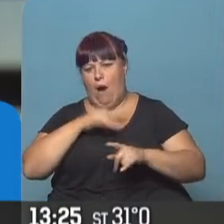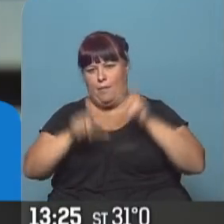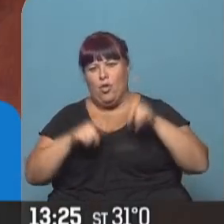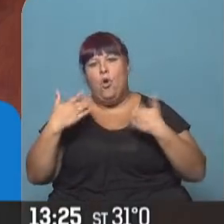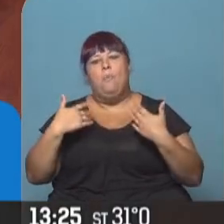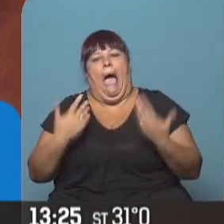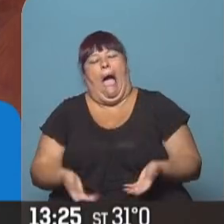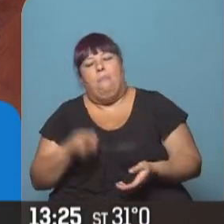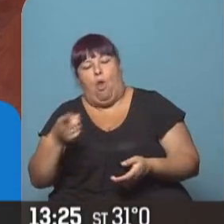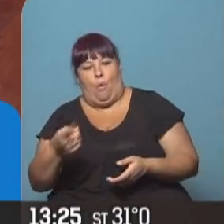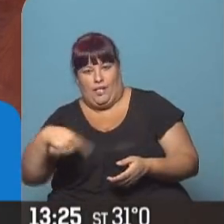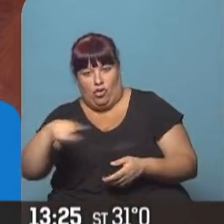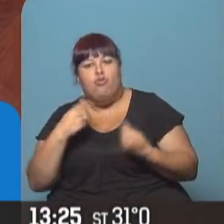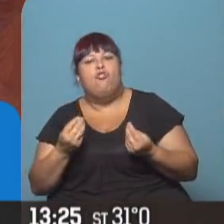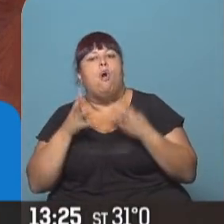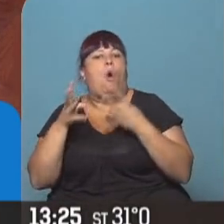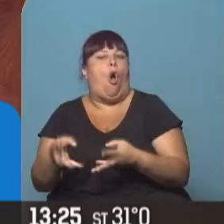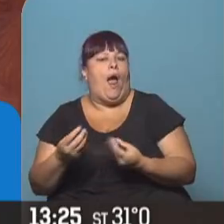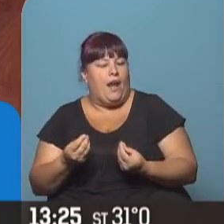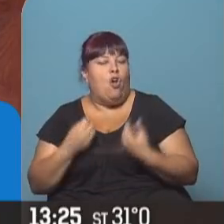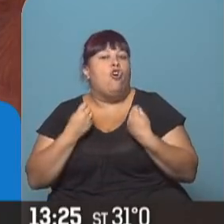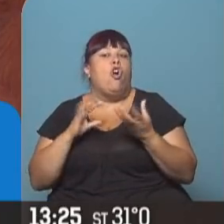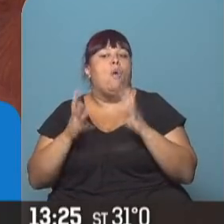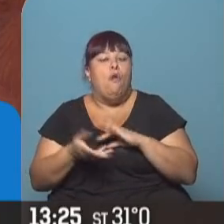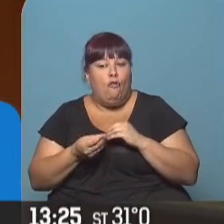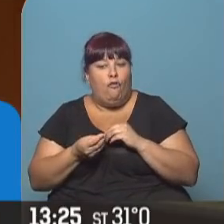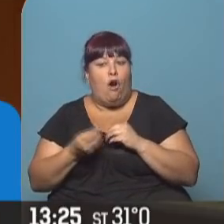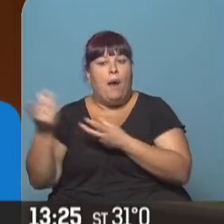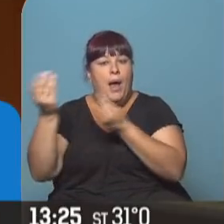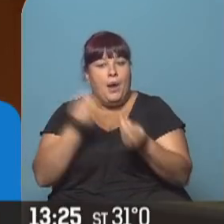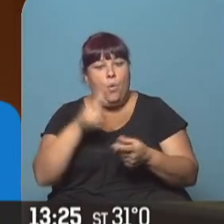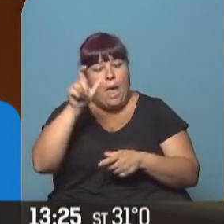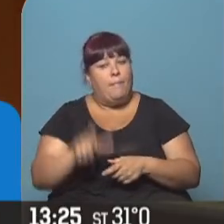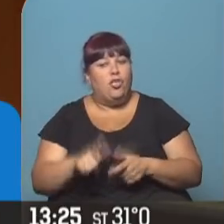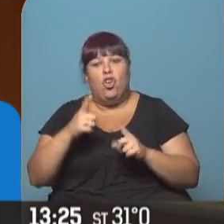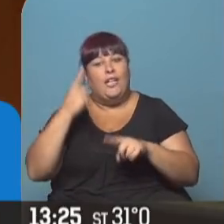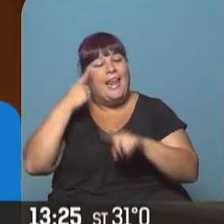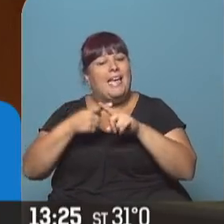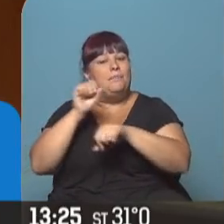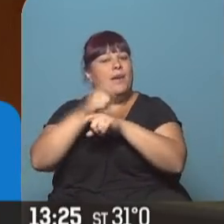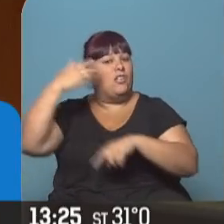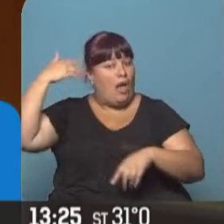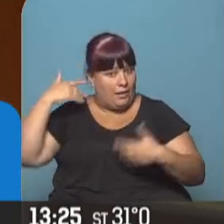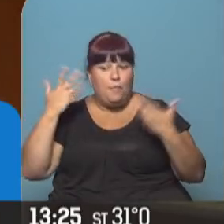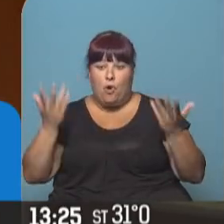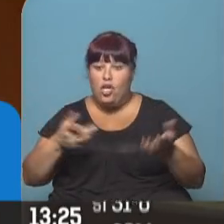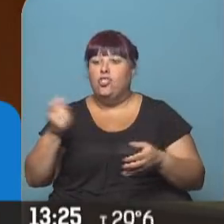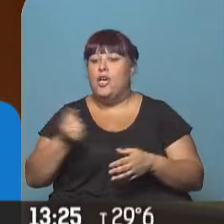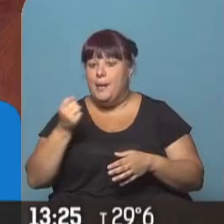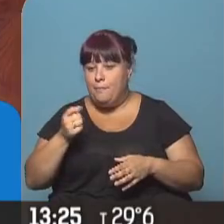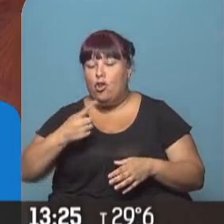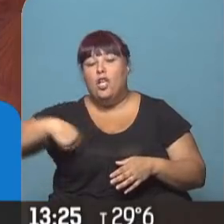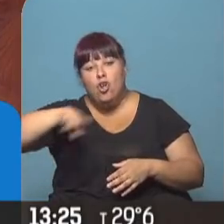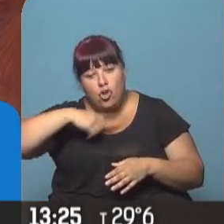llegar a aprovecharse de todos ellos. ¿Cómo se combate? ¿Cómo se hace para recibir a una persona que no tiene antecedentes penales? Por eso, lo importante es que